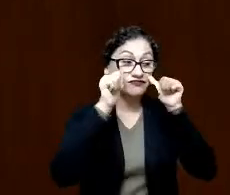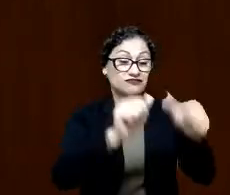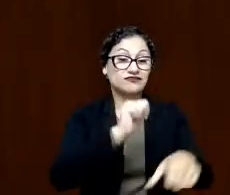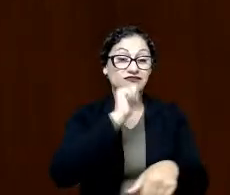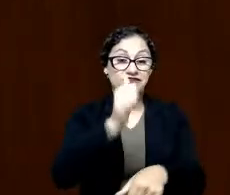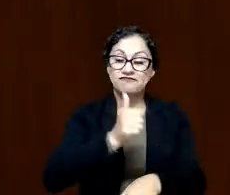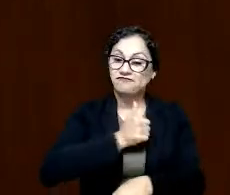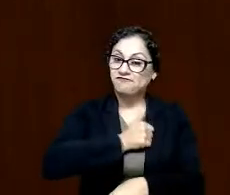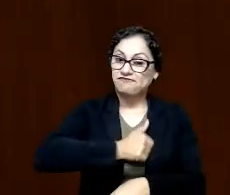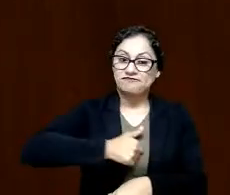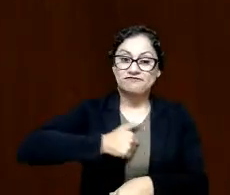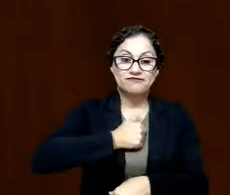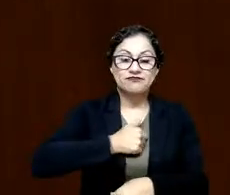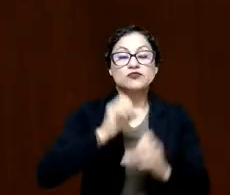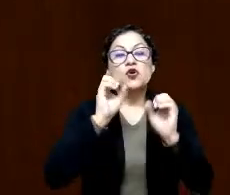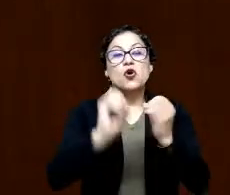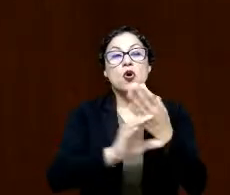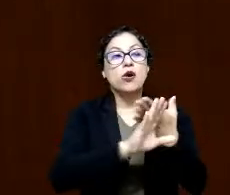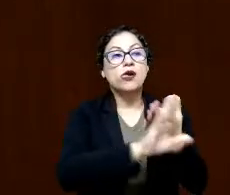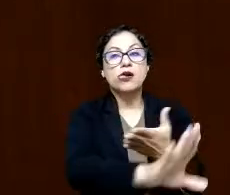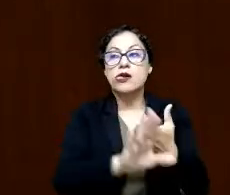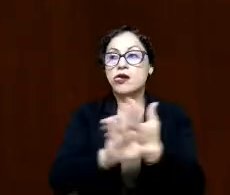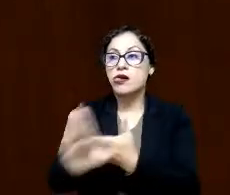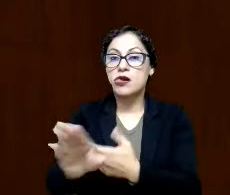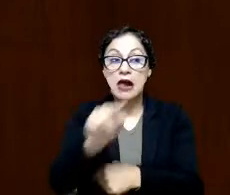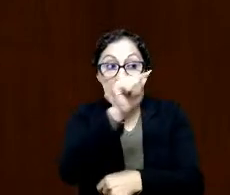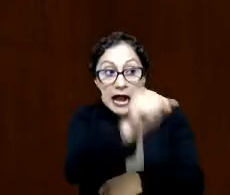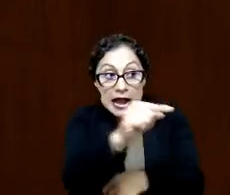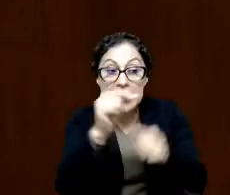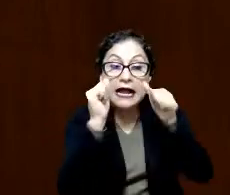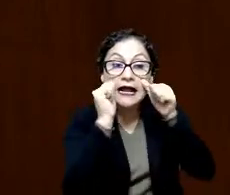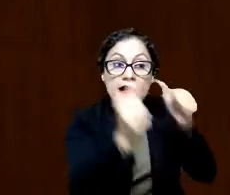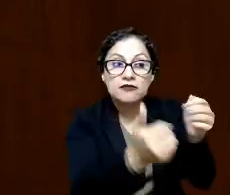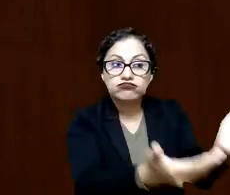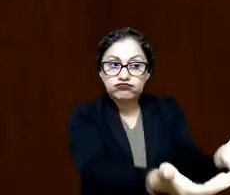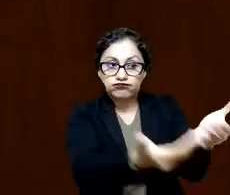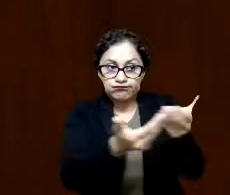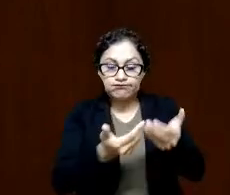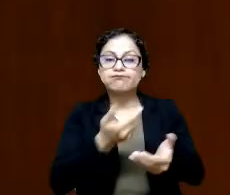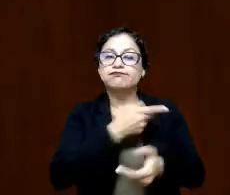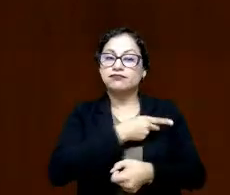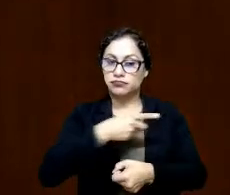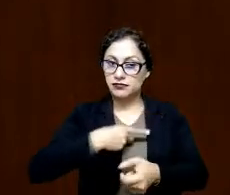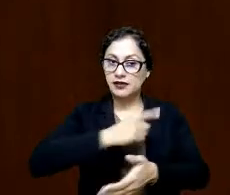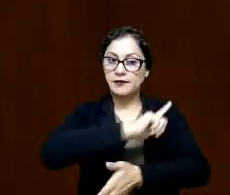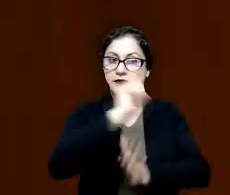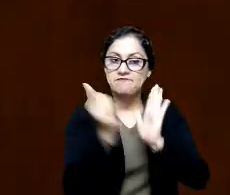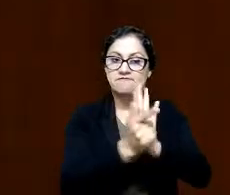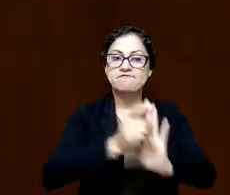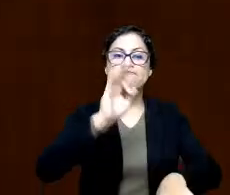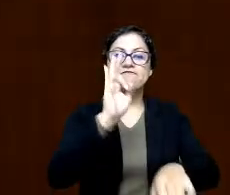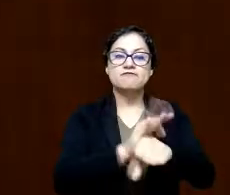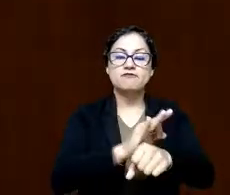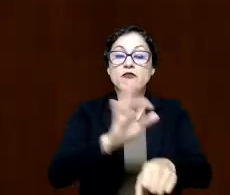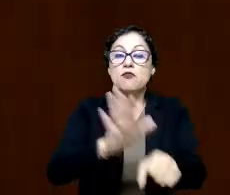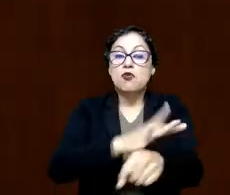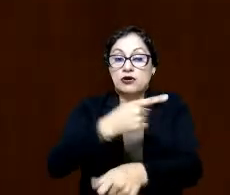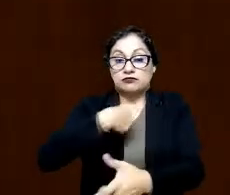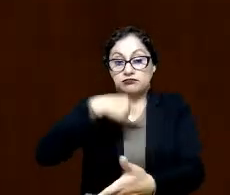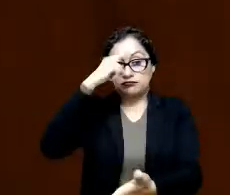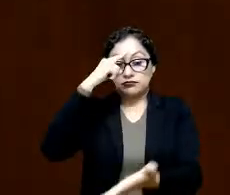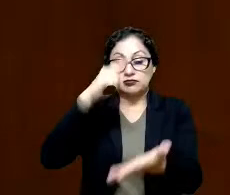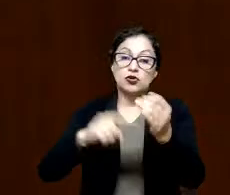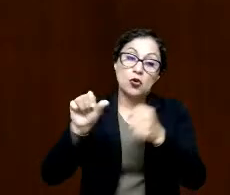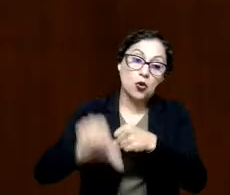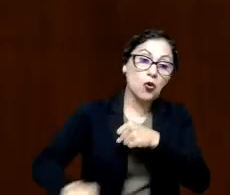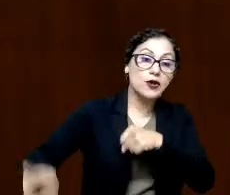sido siempre marginado. Para eso es lo que debemos de legislar. Y por eso creo que hoy es un tema histórico, es un tema que debemos de celebrar